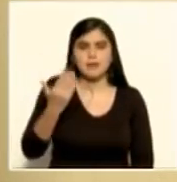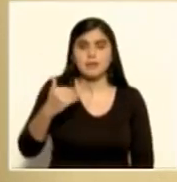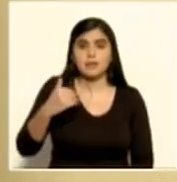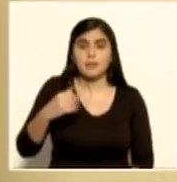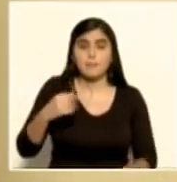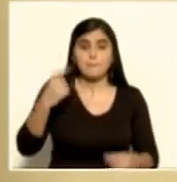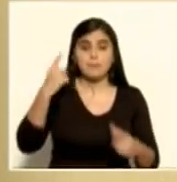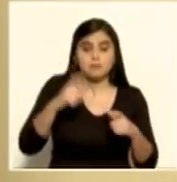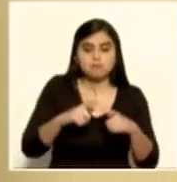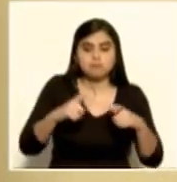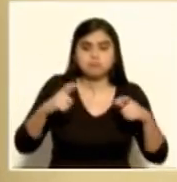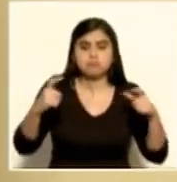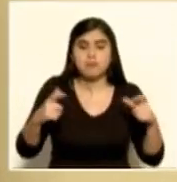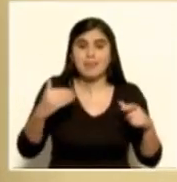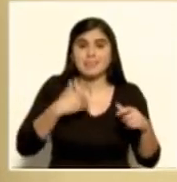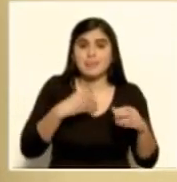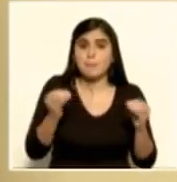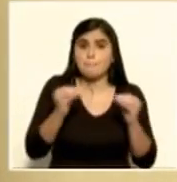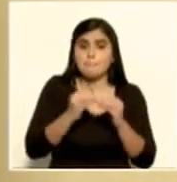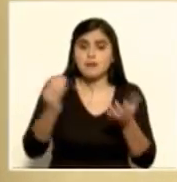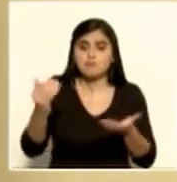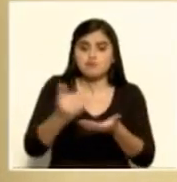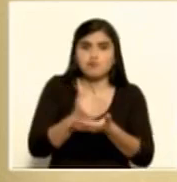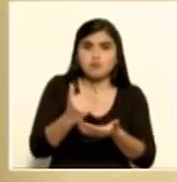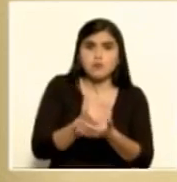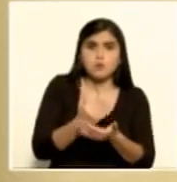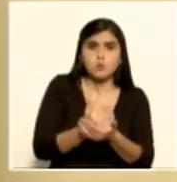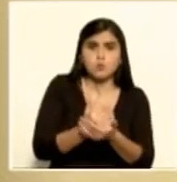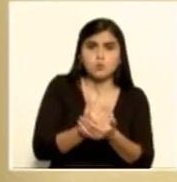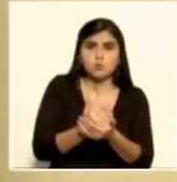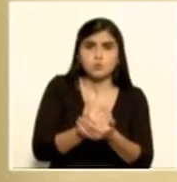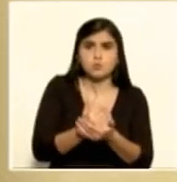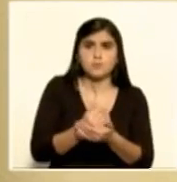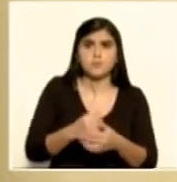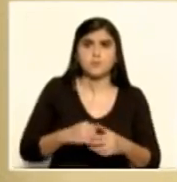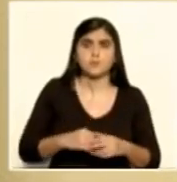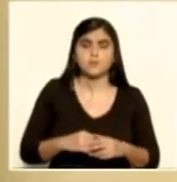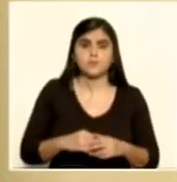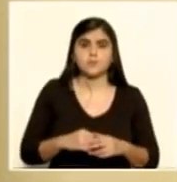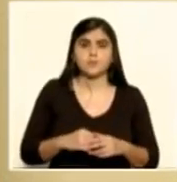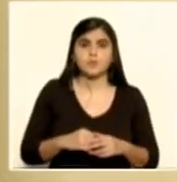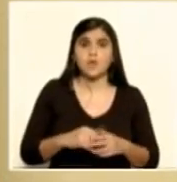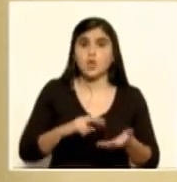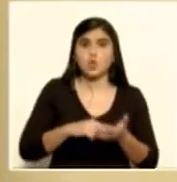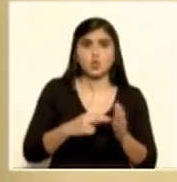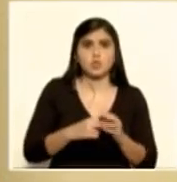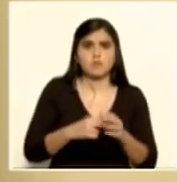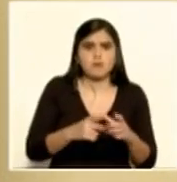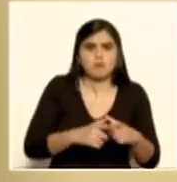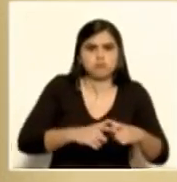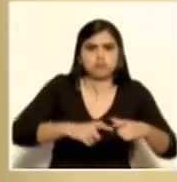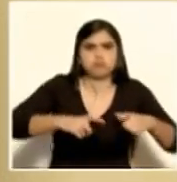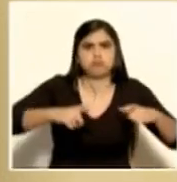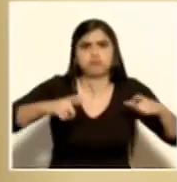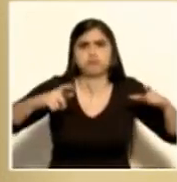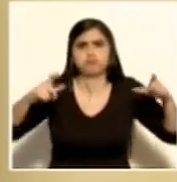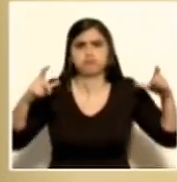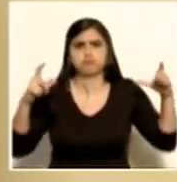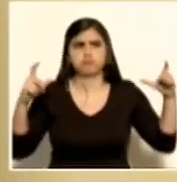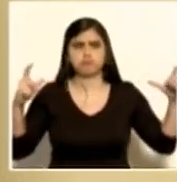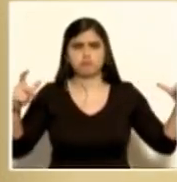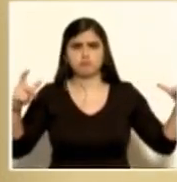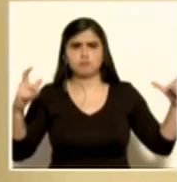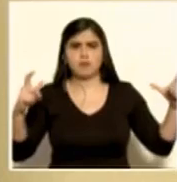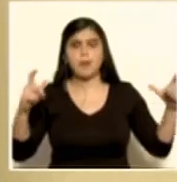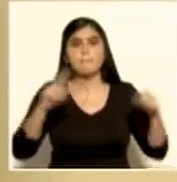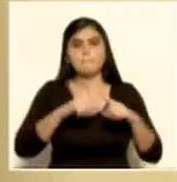amplificar la capacidad de recursos. No es que tampoco vamos a poder amplificarla en unas cantidades, ¿verdad?, pues muy